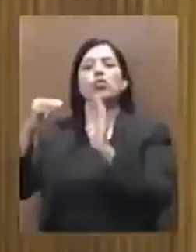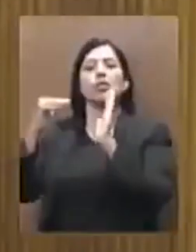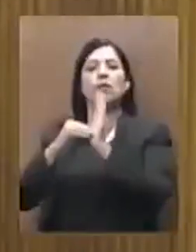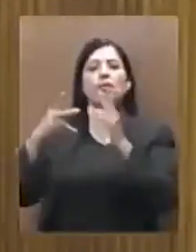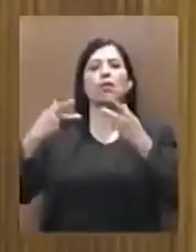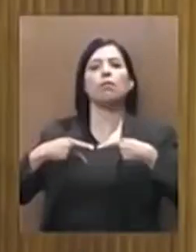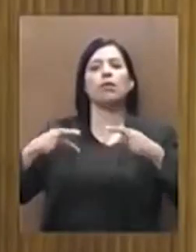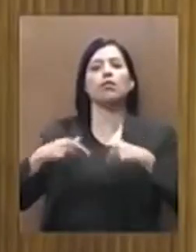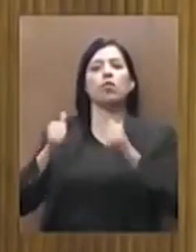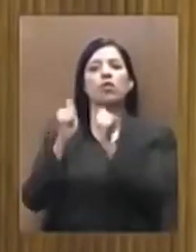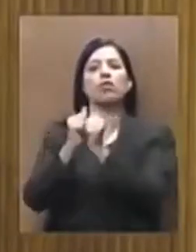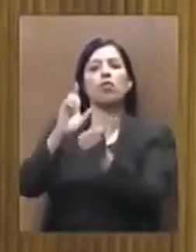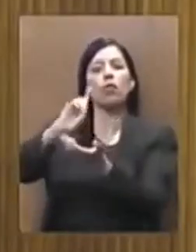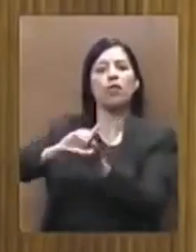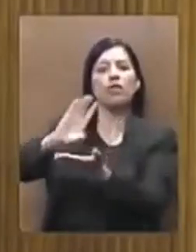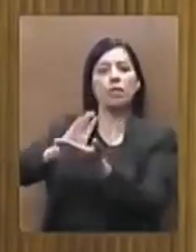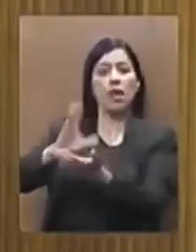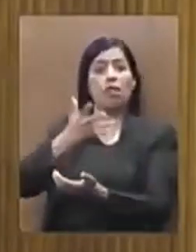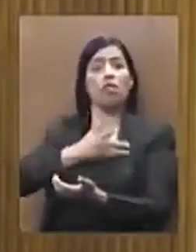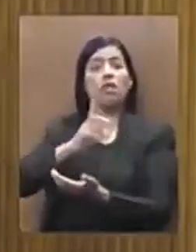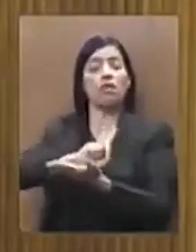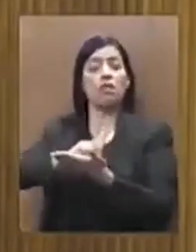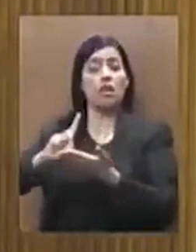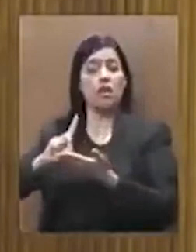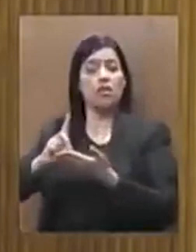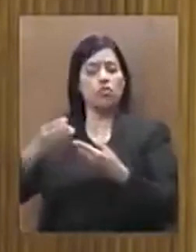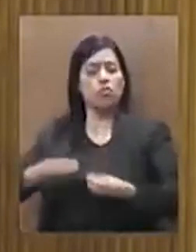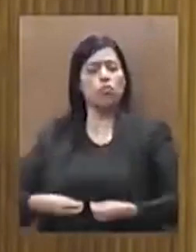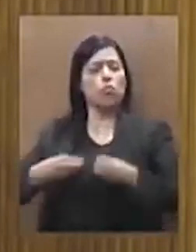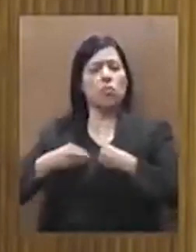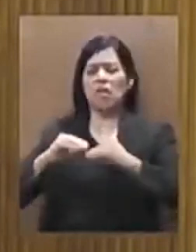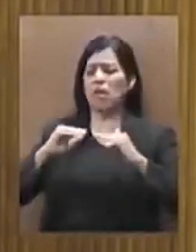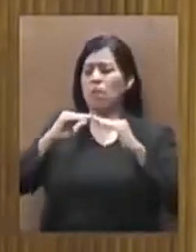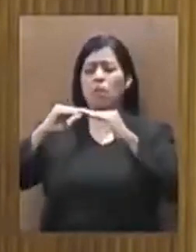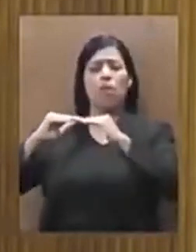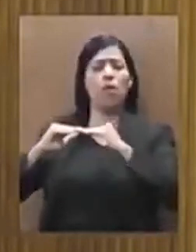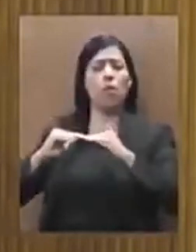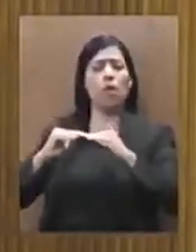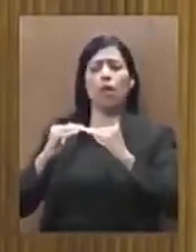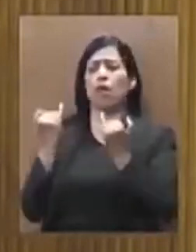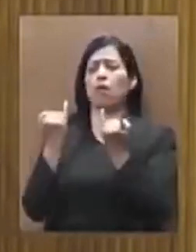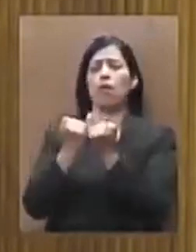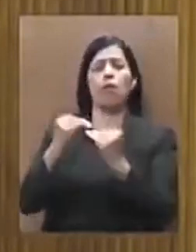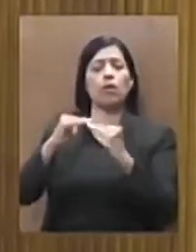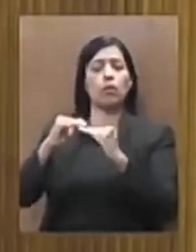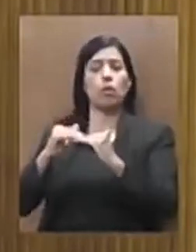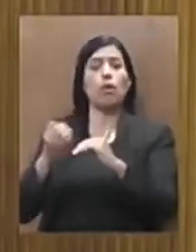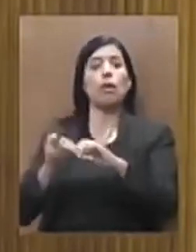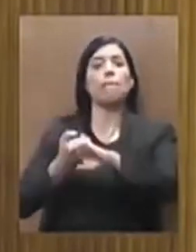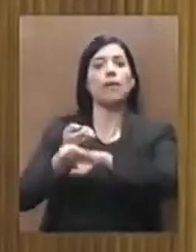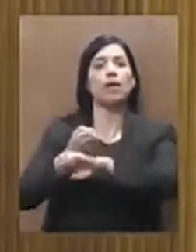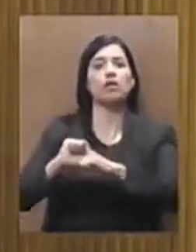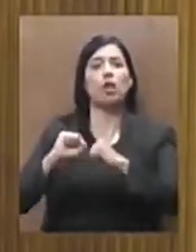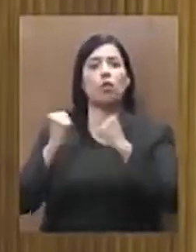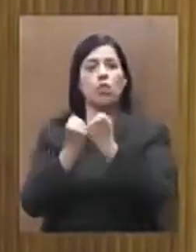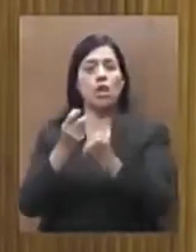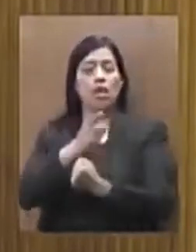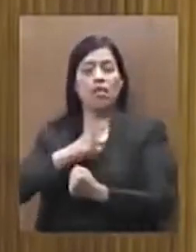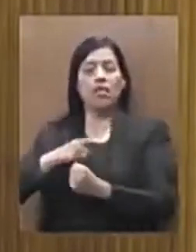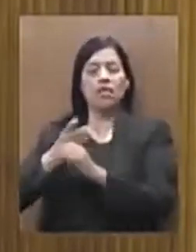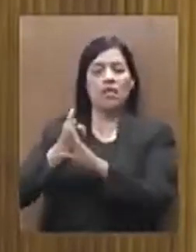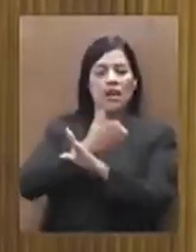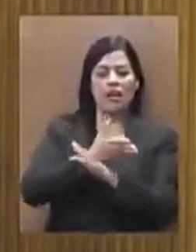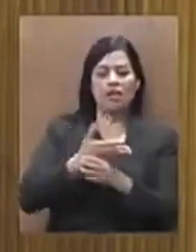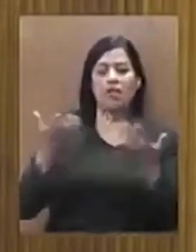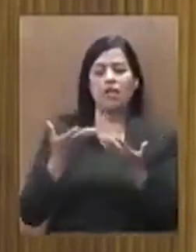con discapacidad que tienen derecho a disfrutar su vida como todos los demás para hacerlo el estado y la sociedad deben de llevar a cabo